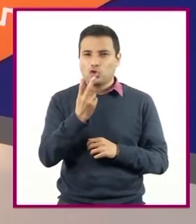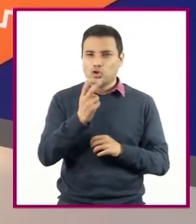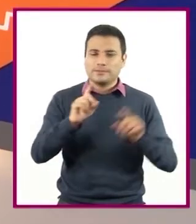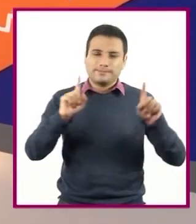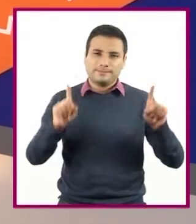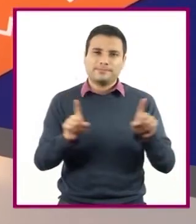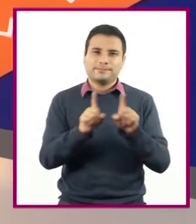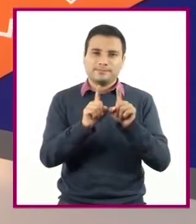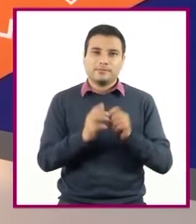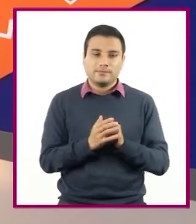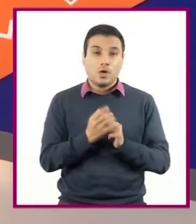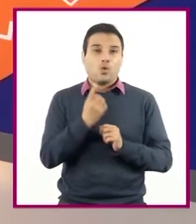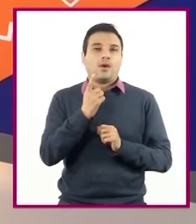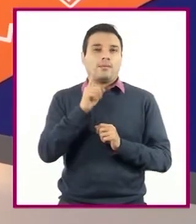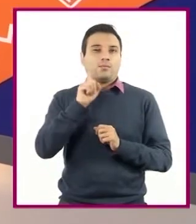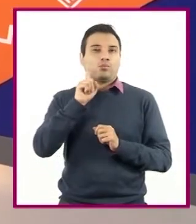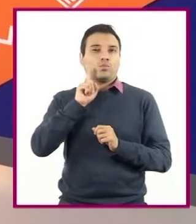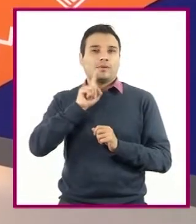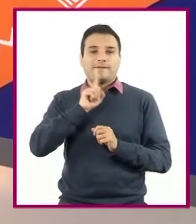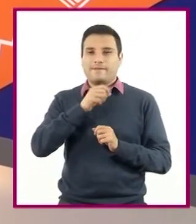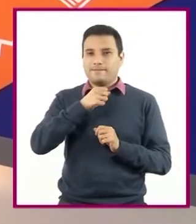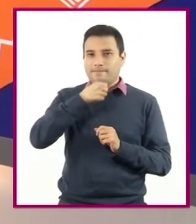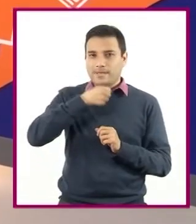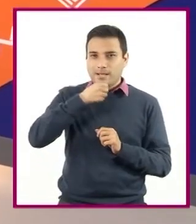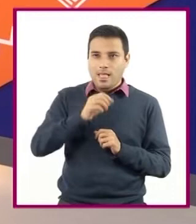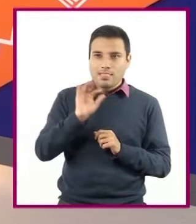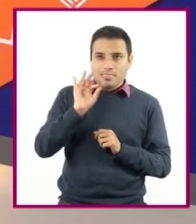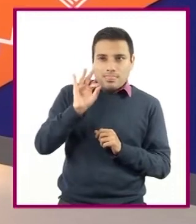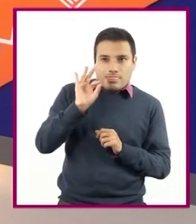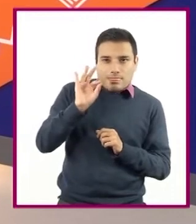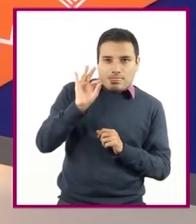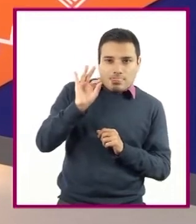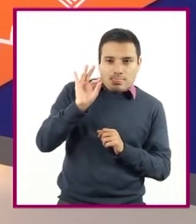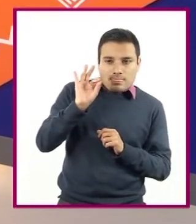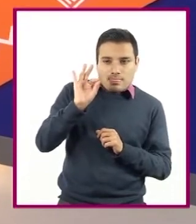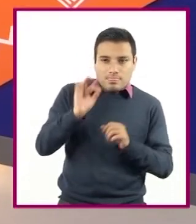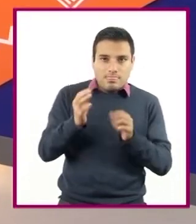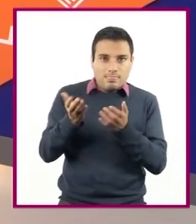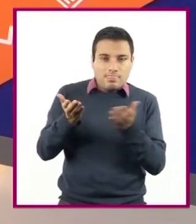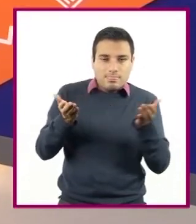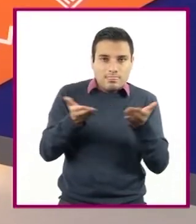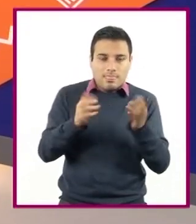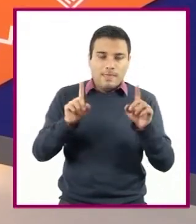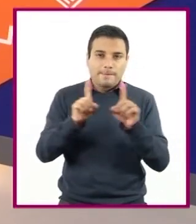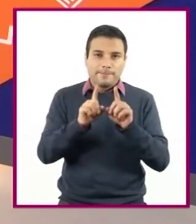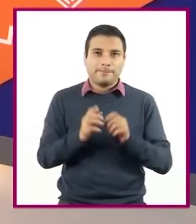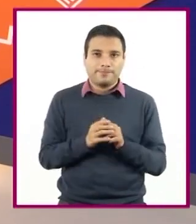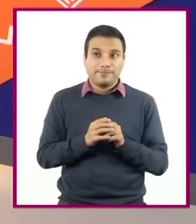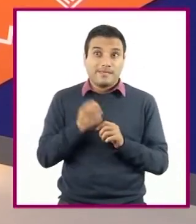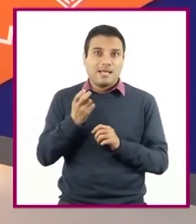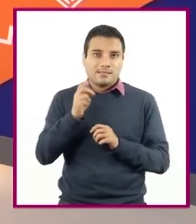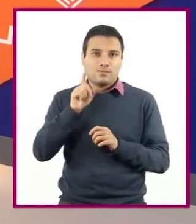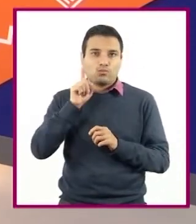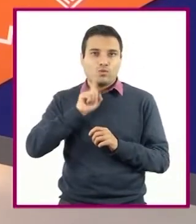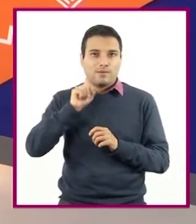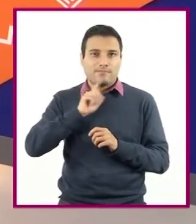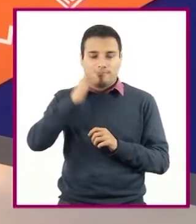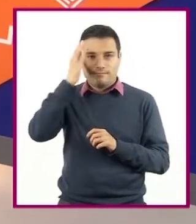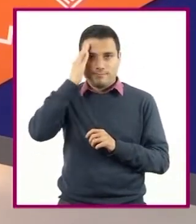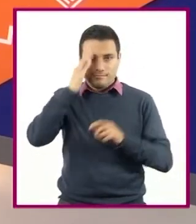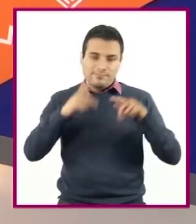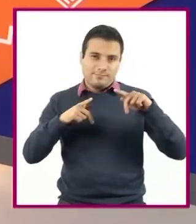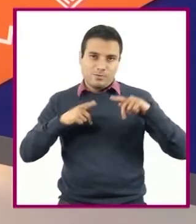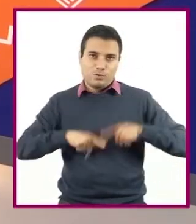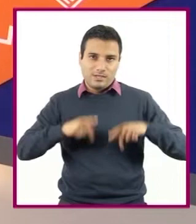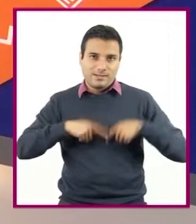intervención, por supuesto, de la vieja Celestina, la vieja alcahueta. Ella es el personaje principal de la obra. Es una